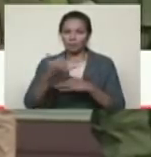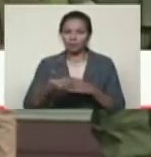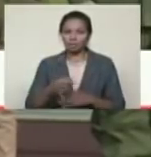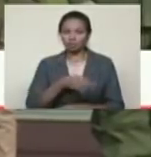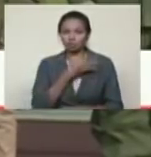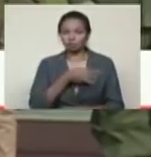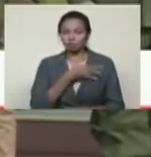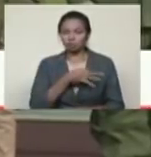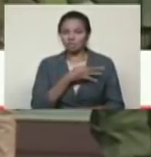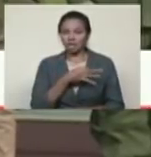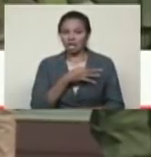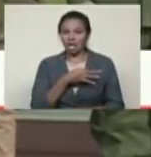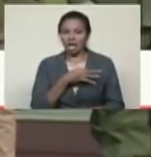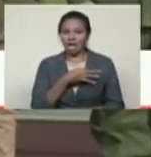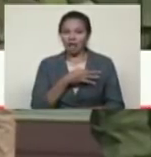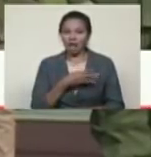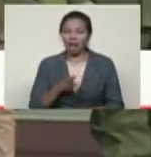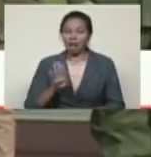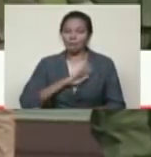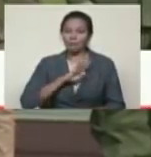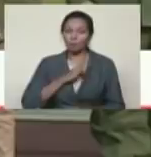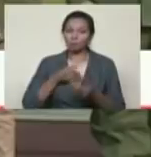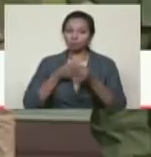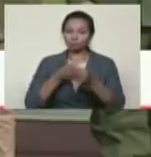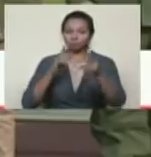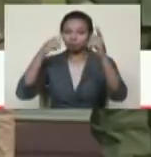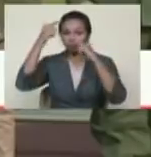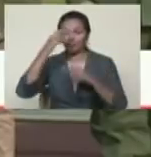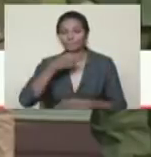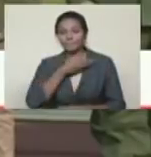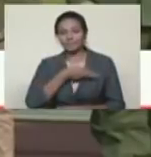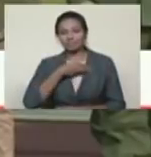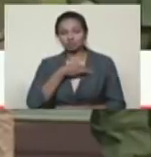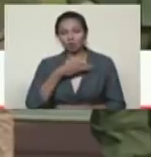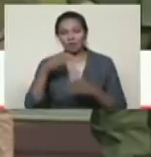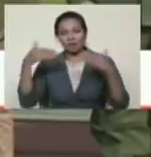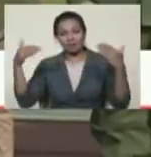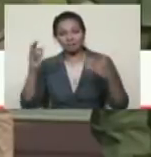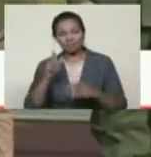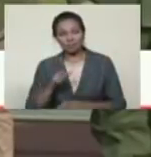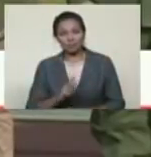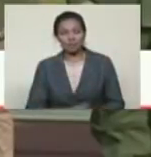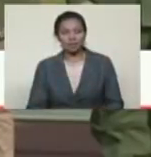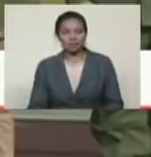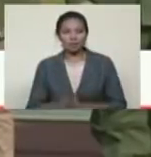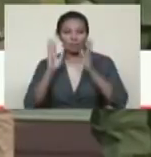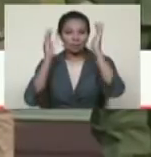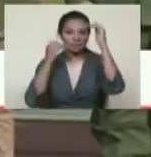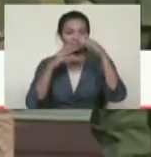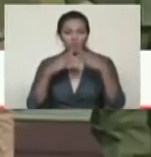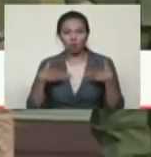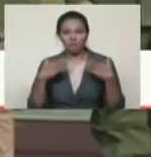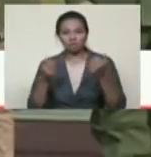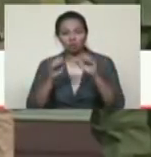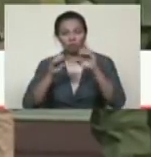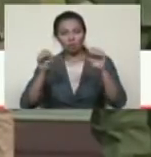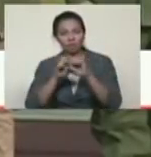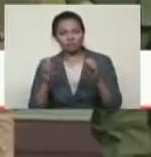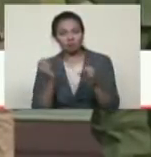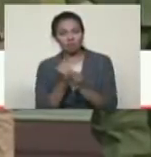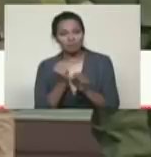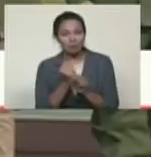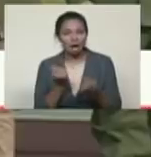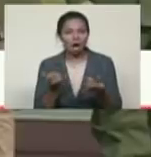social legado por el comandante Chávez de las misiones, grandes misiones, para atender la salud, la educación, el